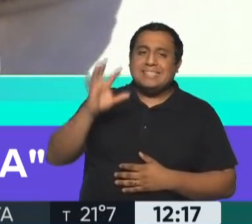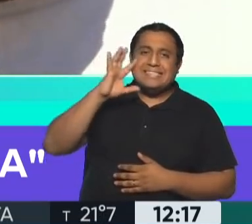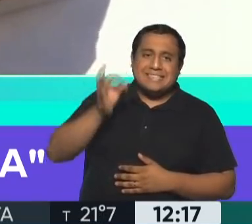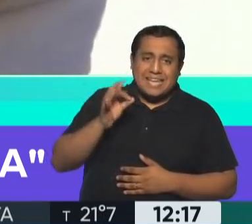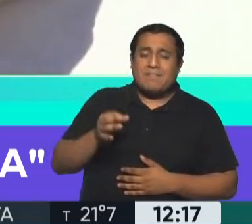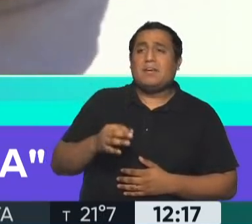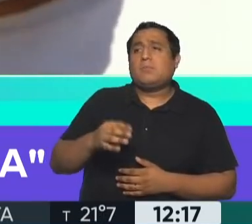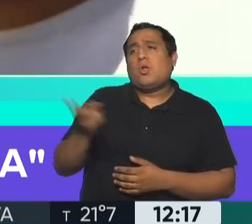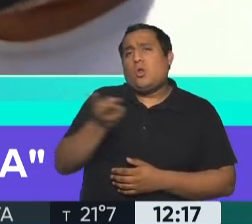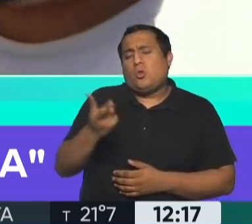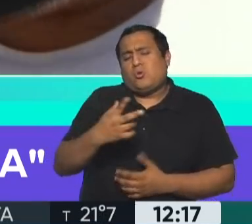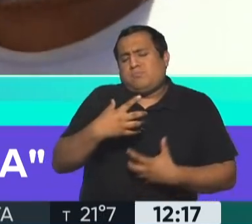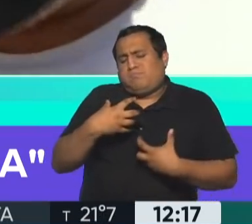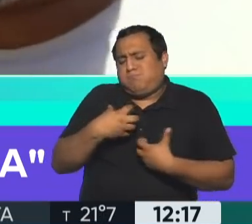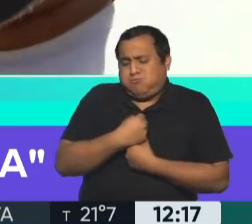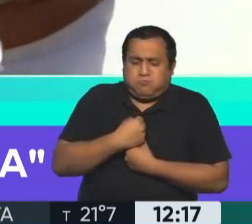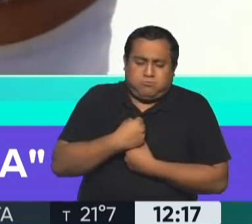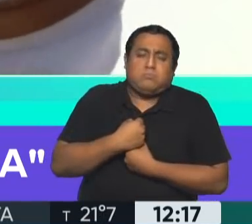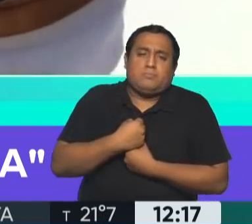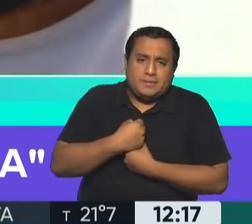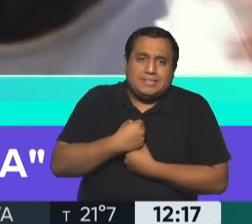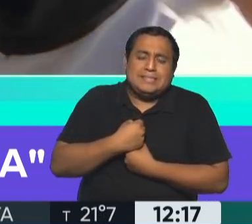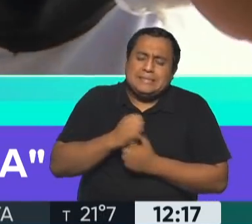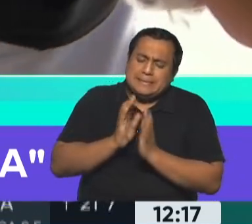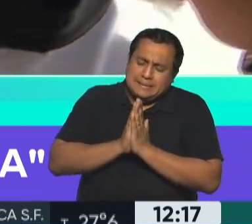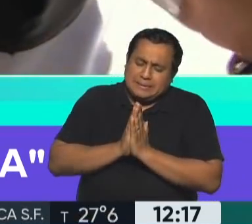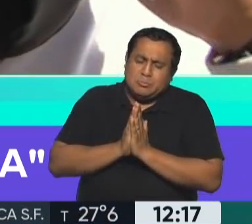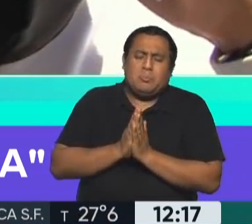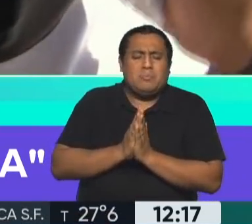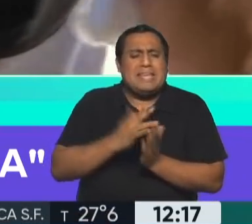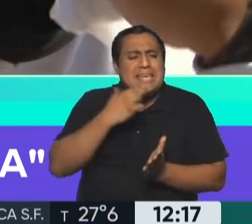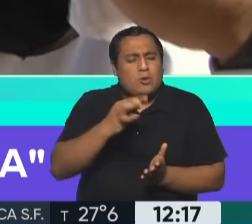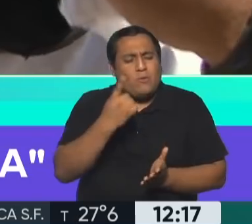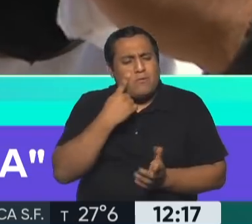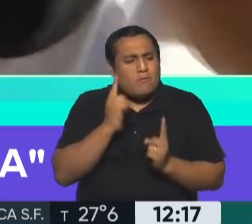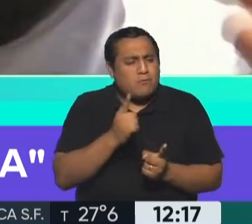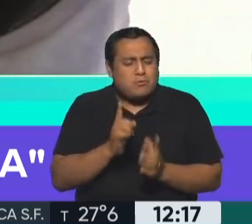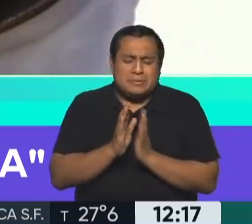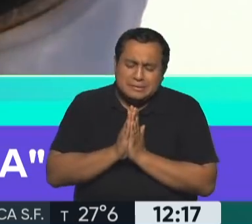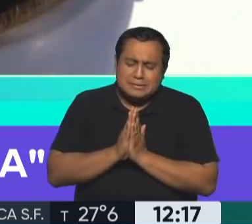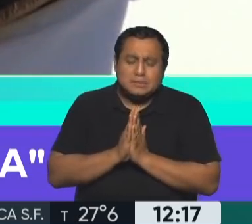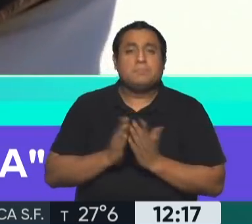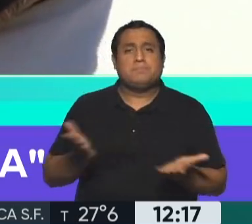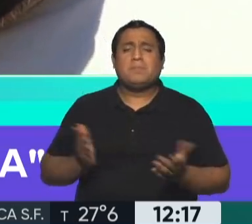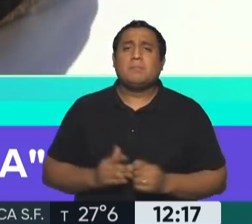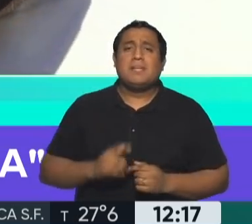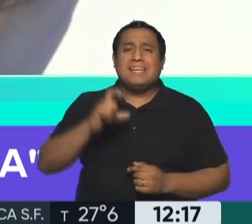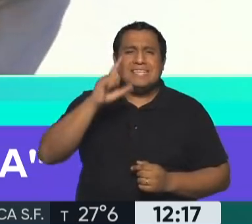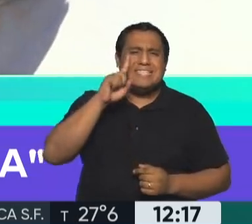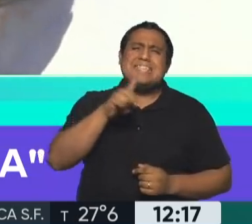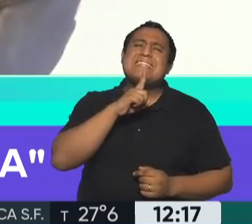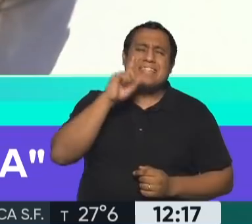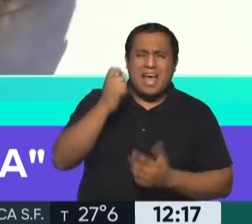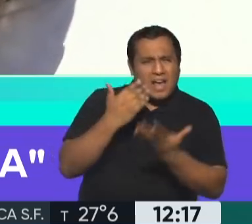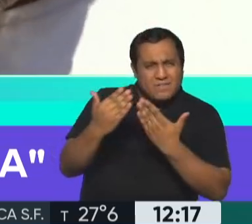tanto Cintia como usted, obviamente, así rezando por la vida de su hijo. Hacíamos hincapié con Cintia hace unos